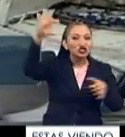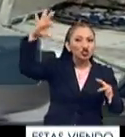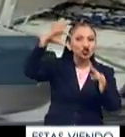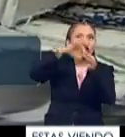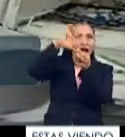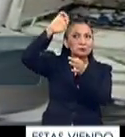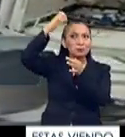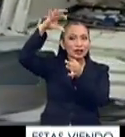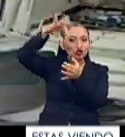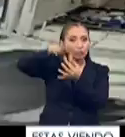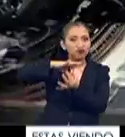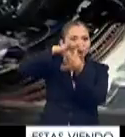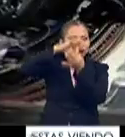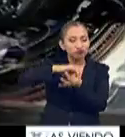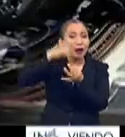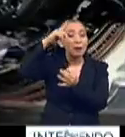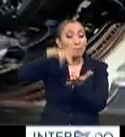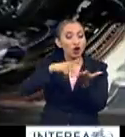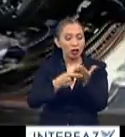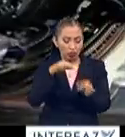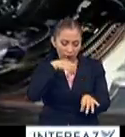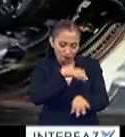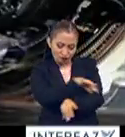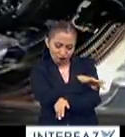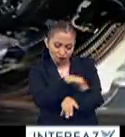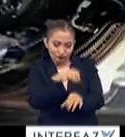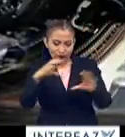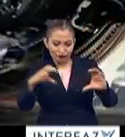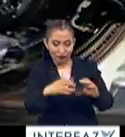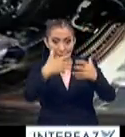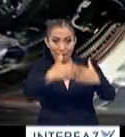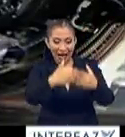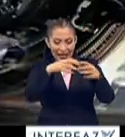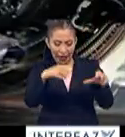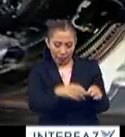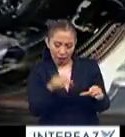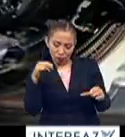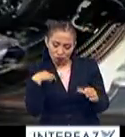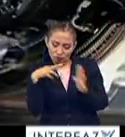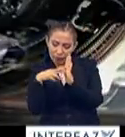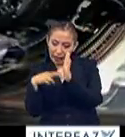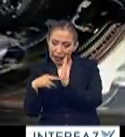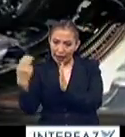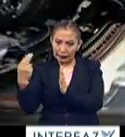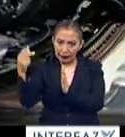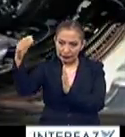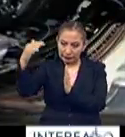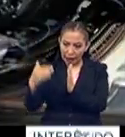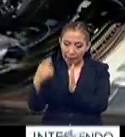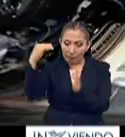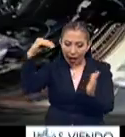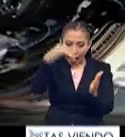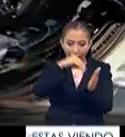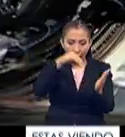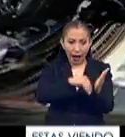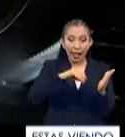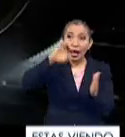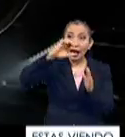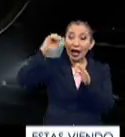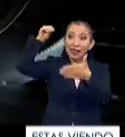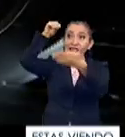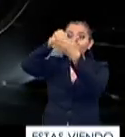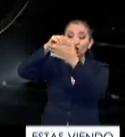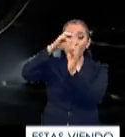el espacio. Para el proyecto se diseñará un dispositivo que cumpla con las especificaciones requeridas para insertarlo en un